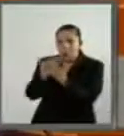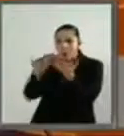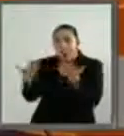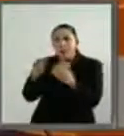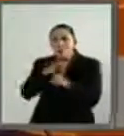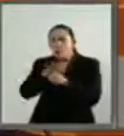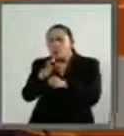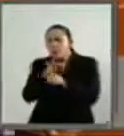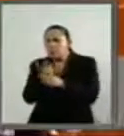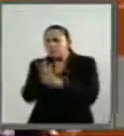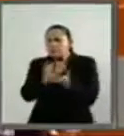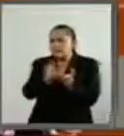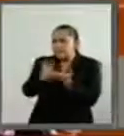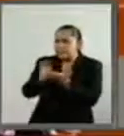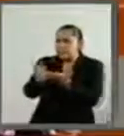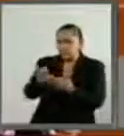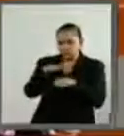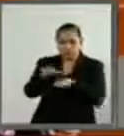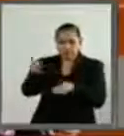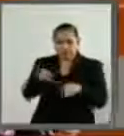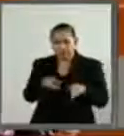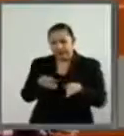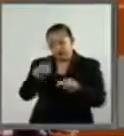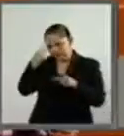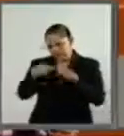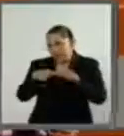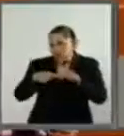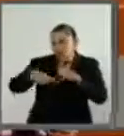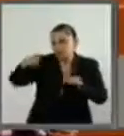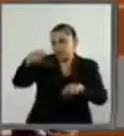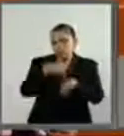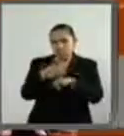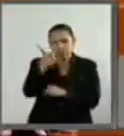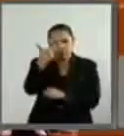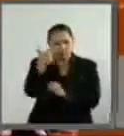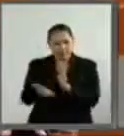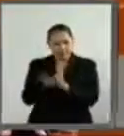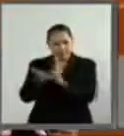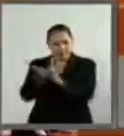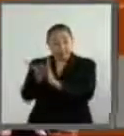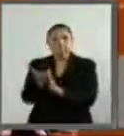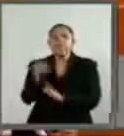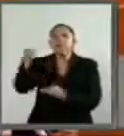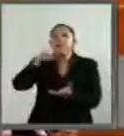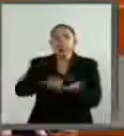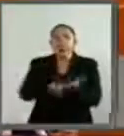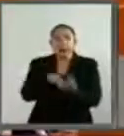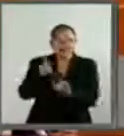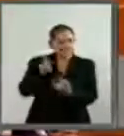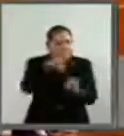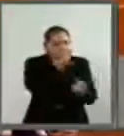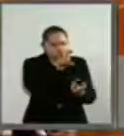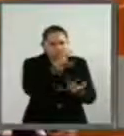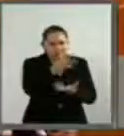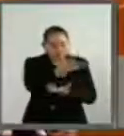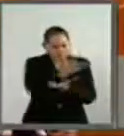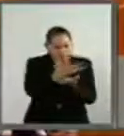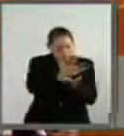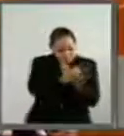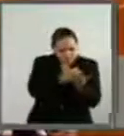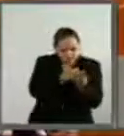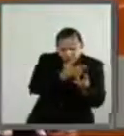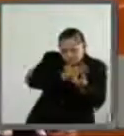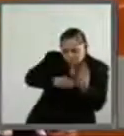del Metrobús. Si uno analiza el último informe trimestral de finanzas públicas y la cuenta pública de la Ciudad de